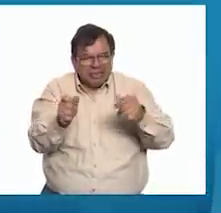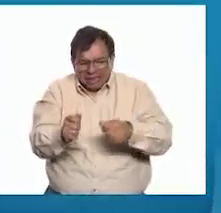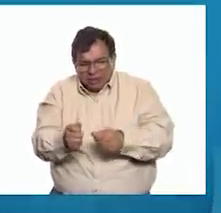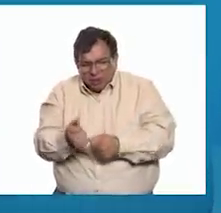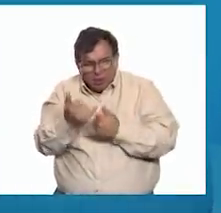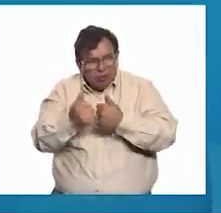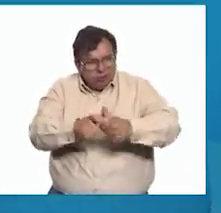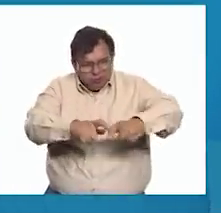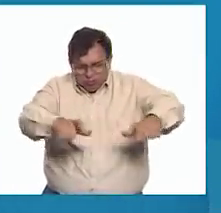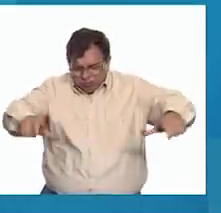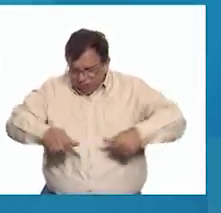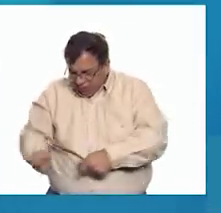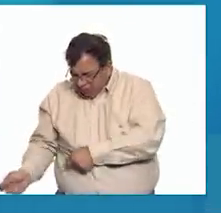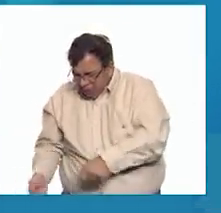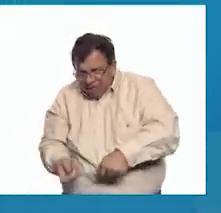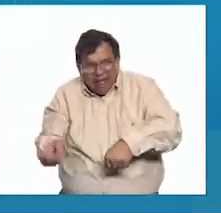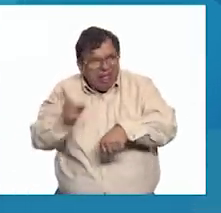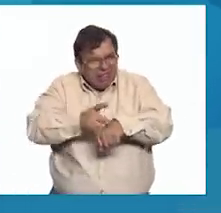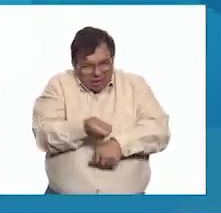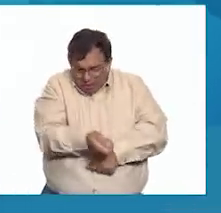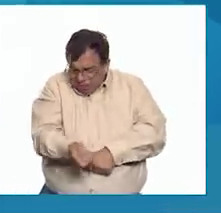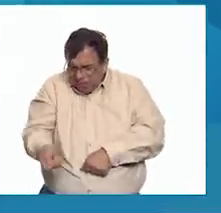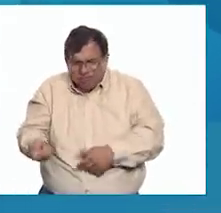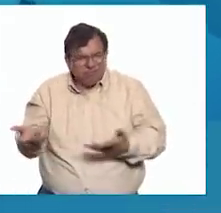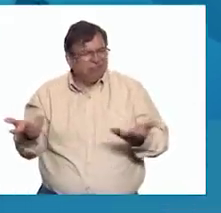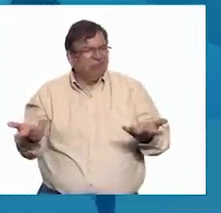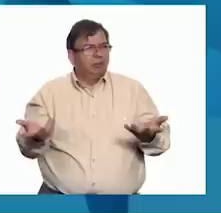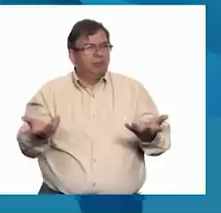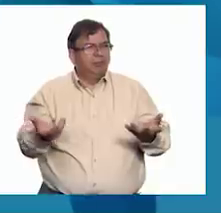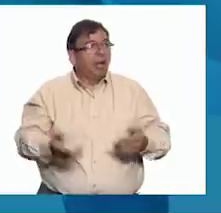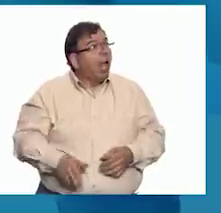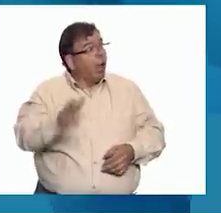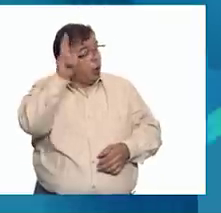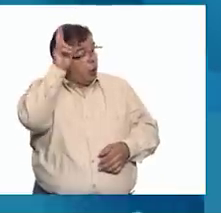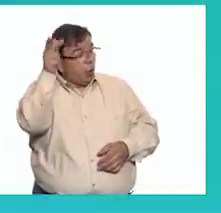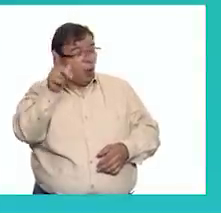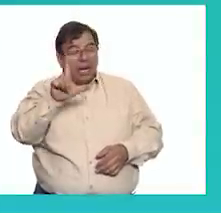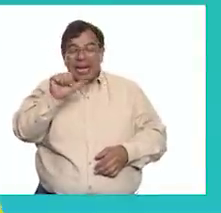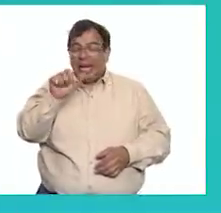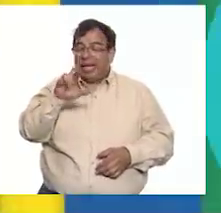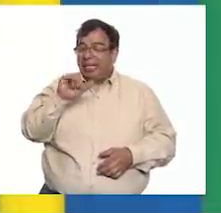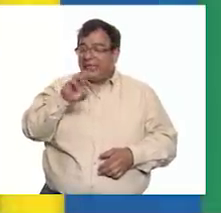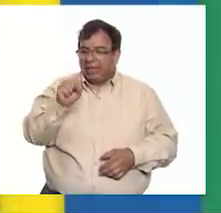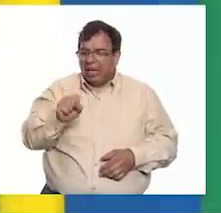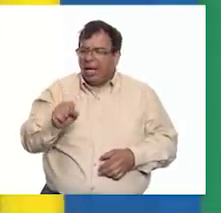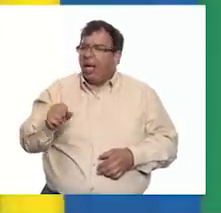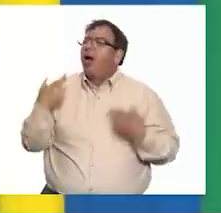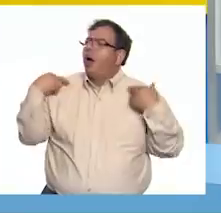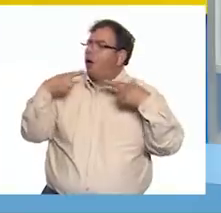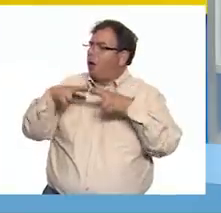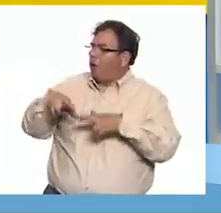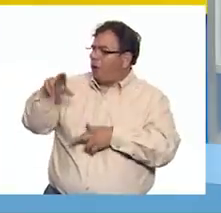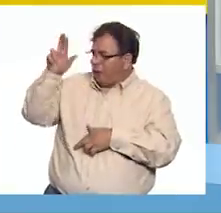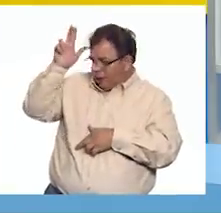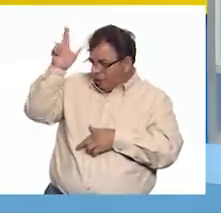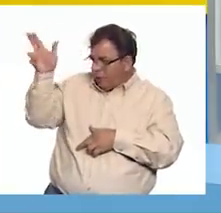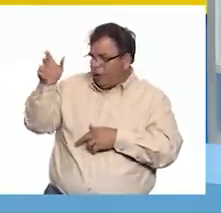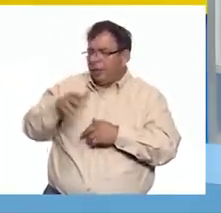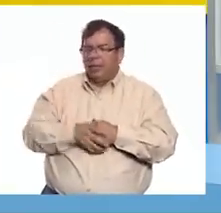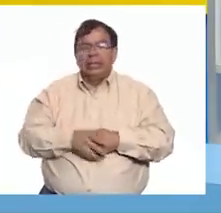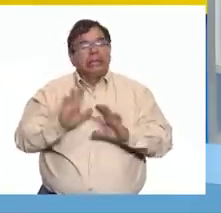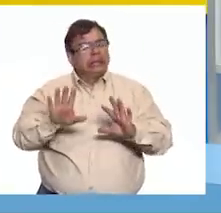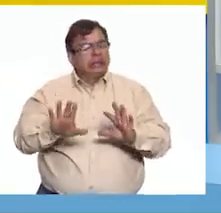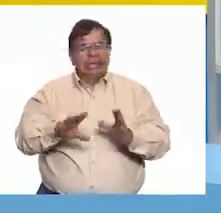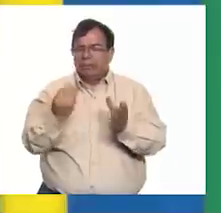¿Se riegan todos los días? Hola, Larisa, ¿cómo estás? Hola, maestra. Muy bien, ya estoy lista para